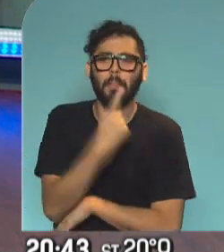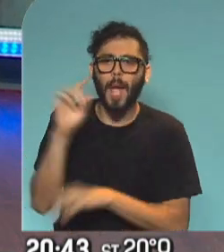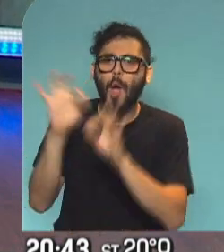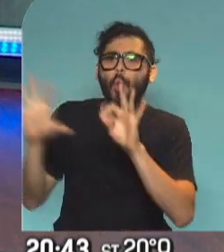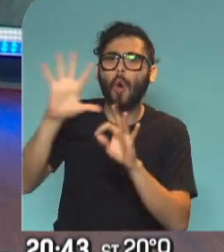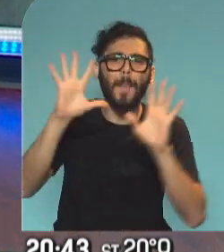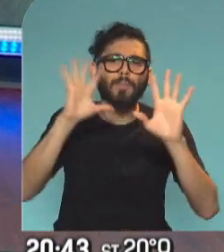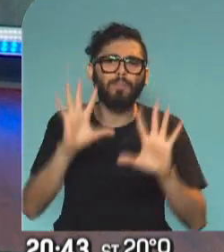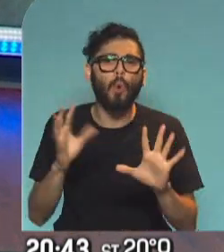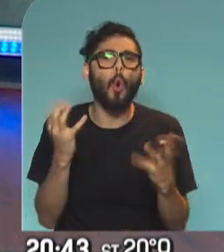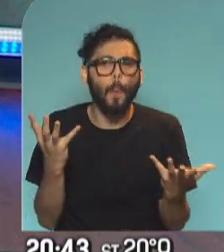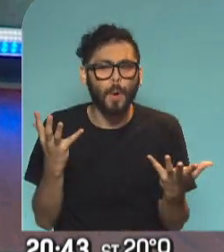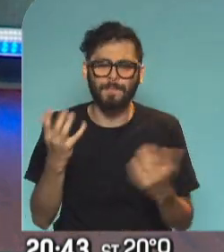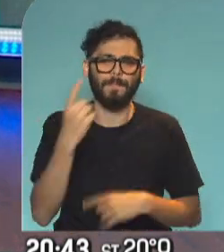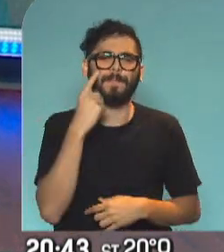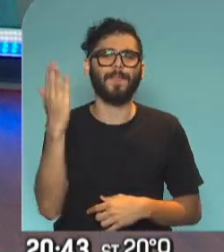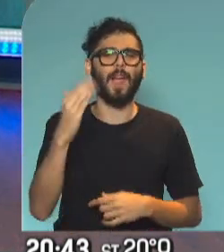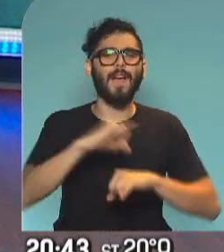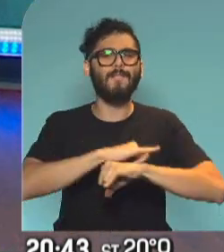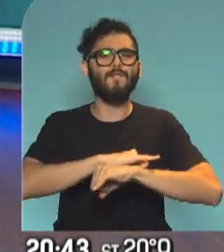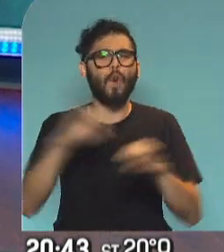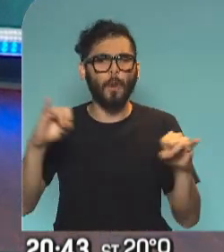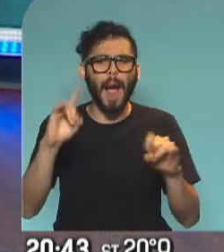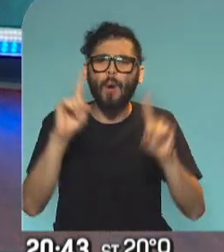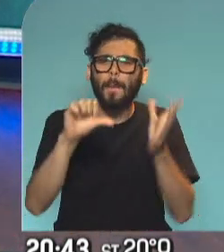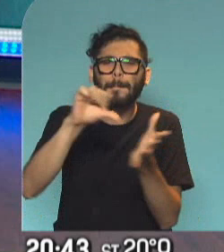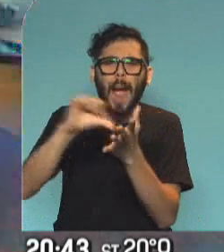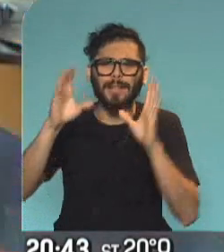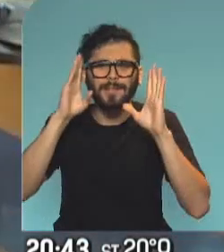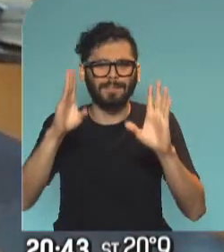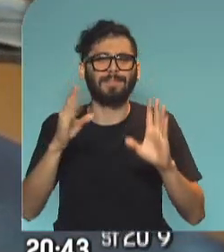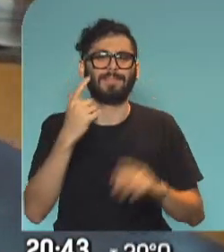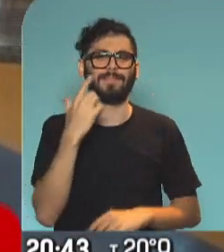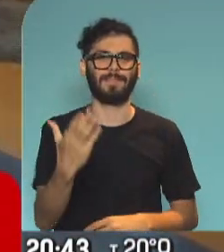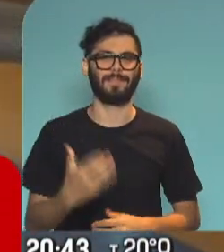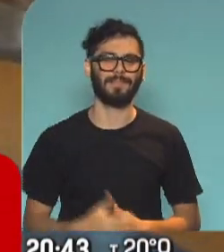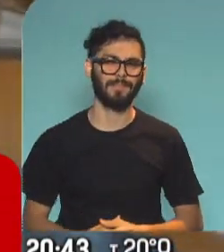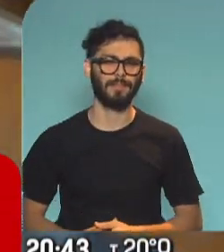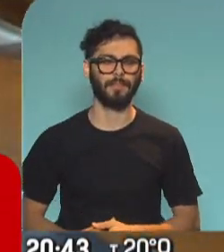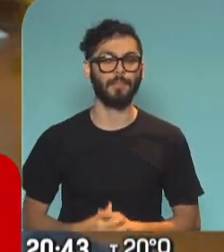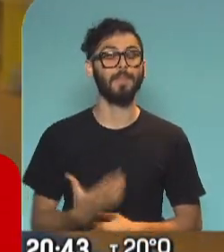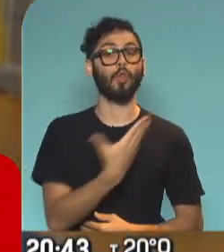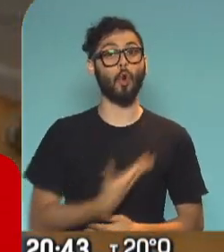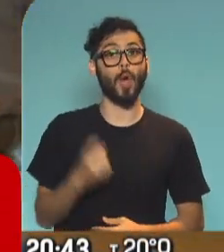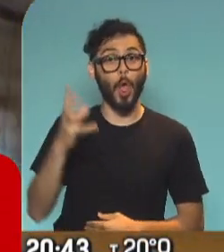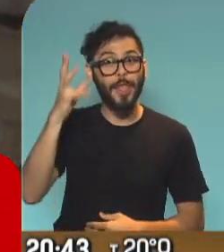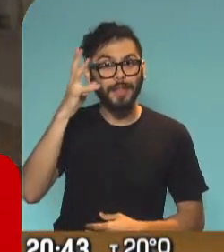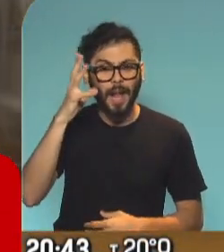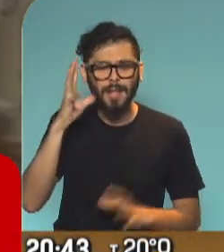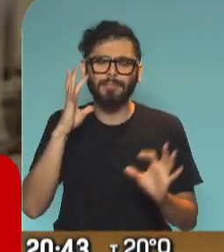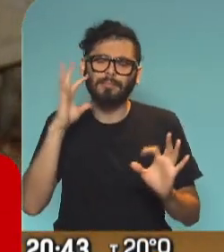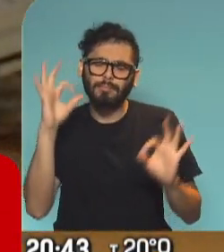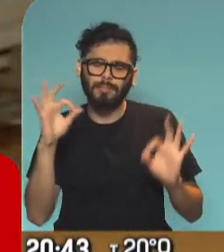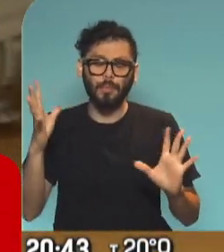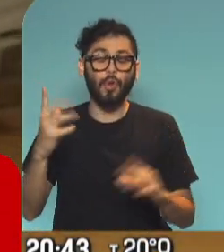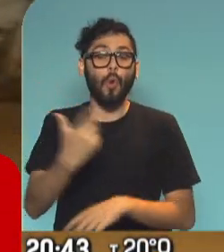justamente para esa vacunación? Vemos este informe puntualmente con algunos países de allí. El gobierno italiano estimó que podrá vacunar